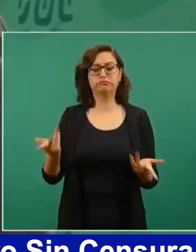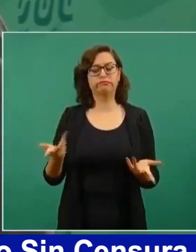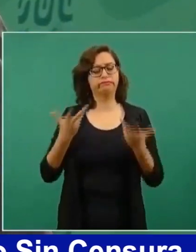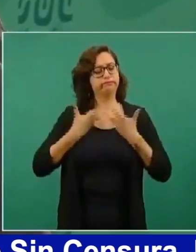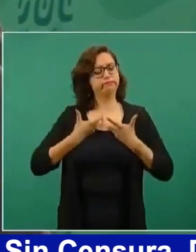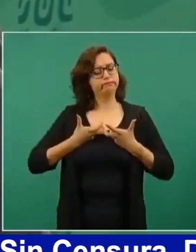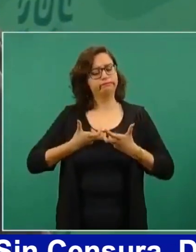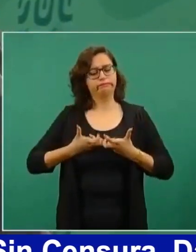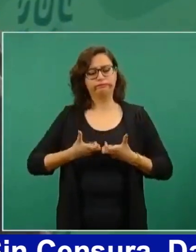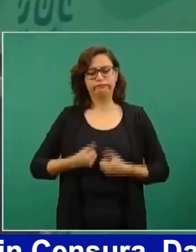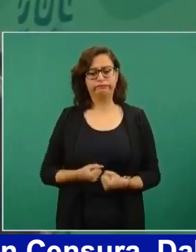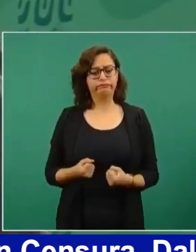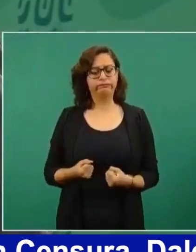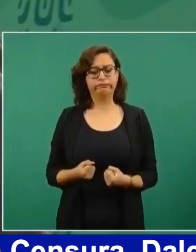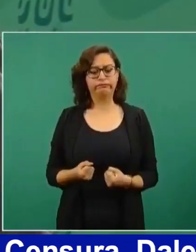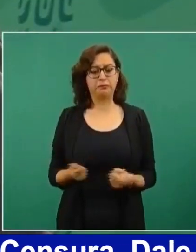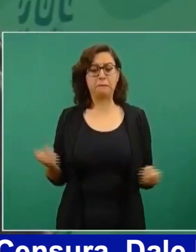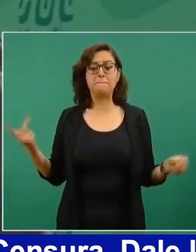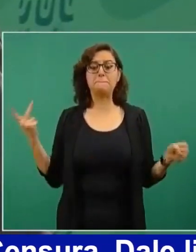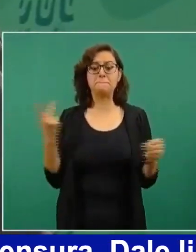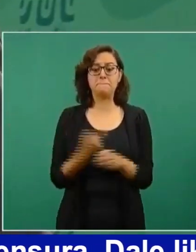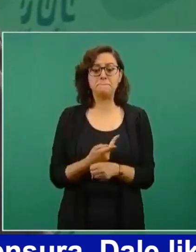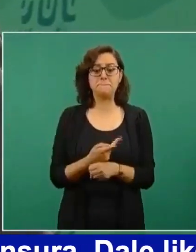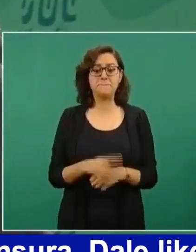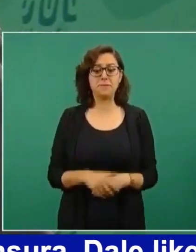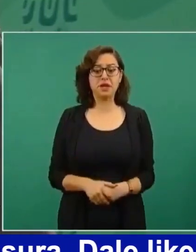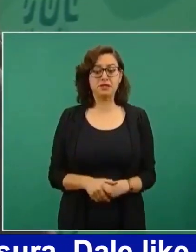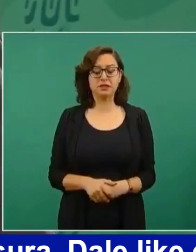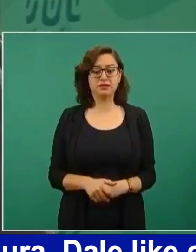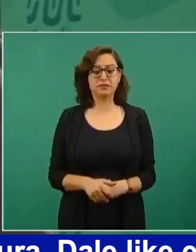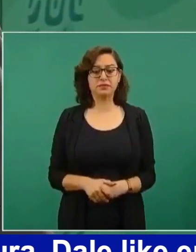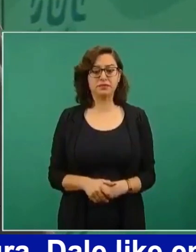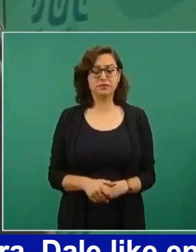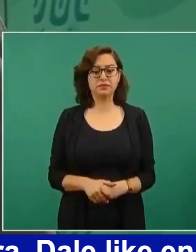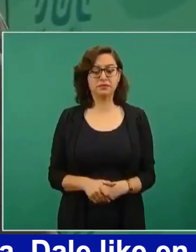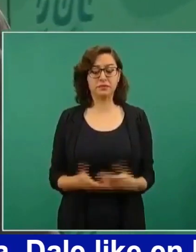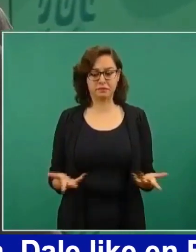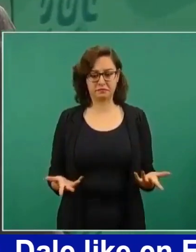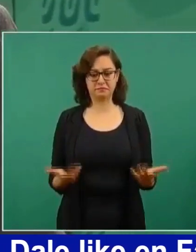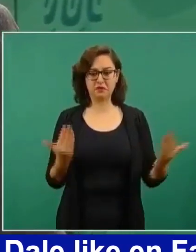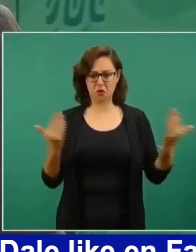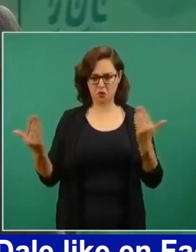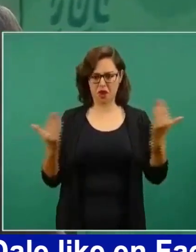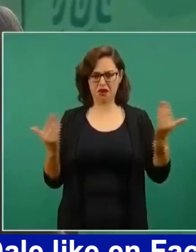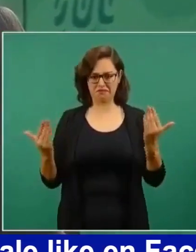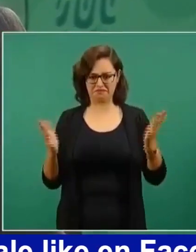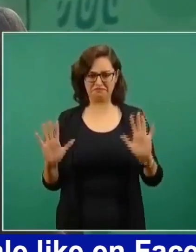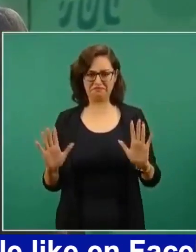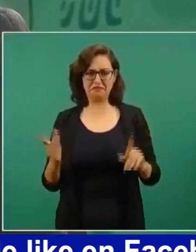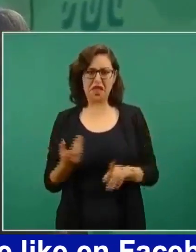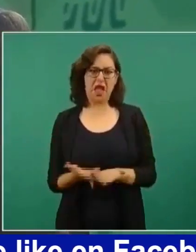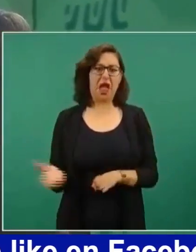cuando se violó y se asesinó a una anciana en la Sierra de Zongolica?